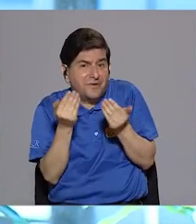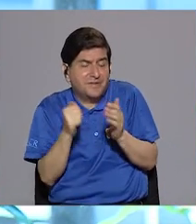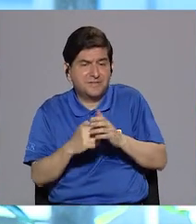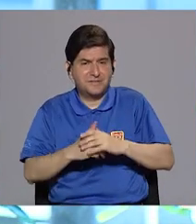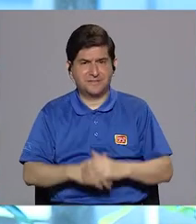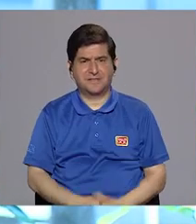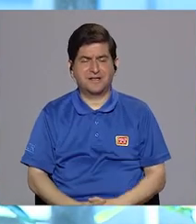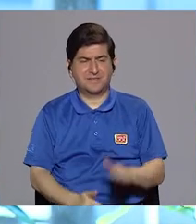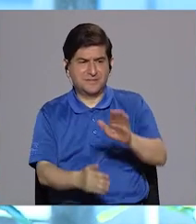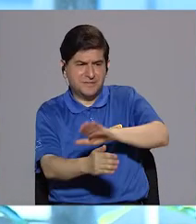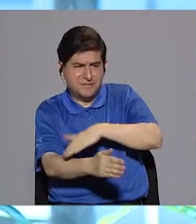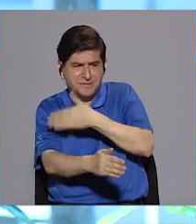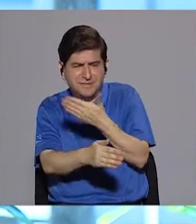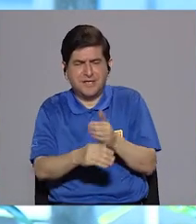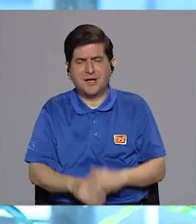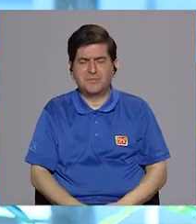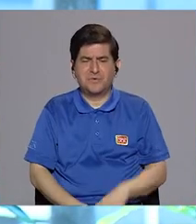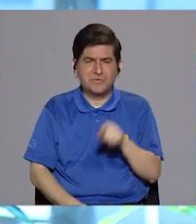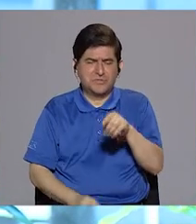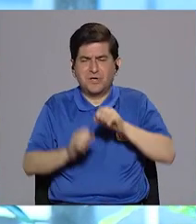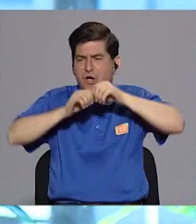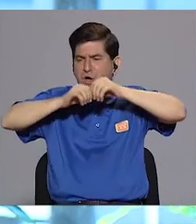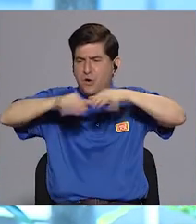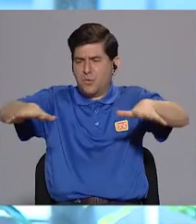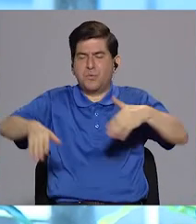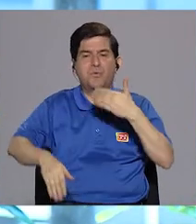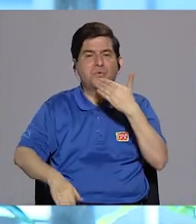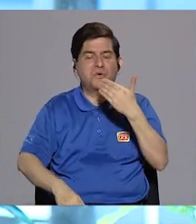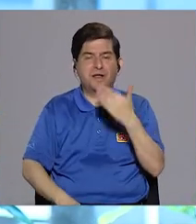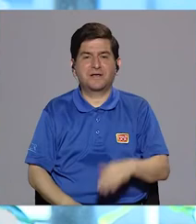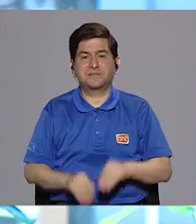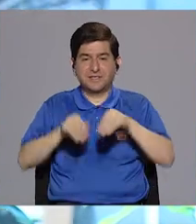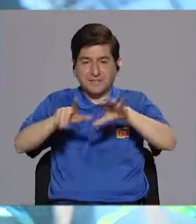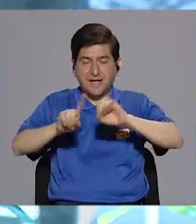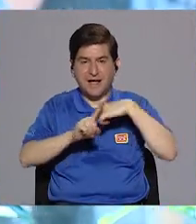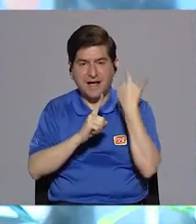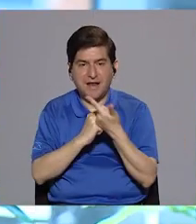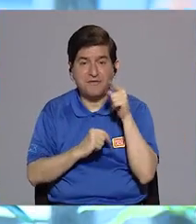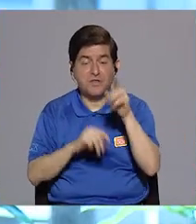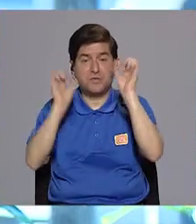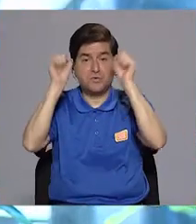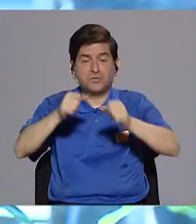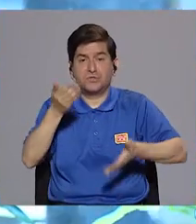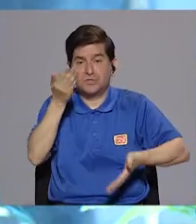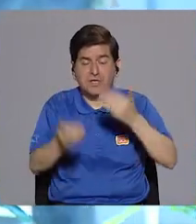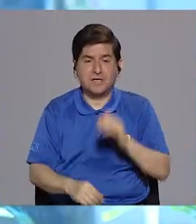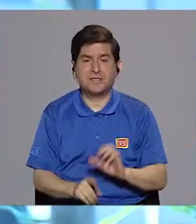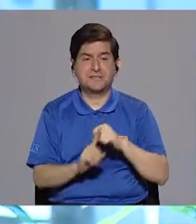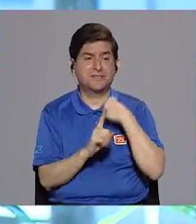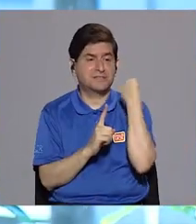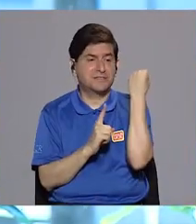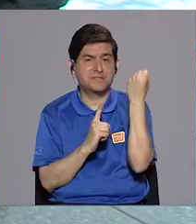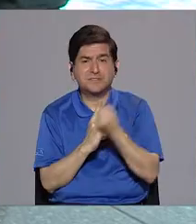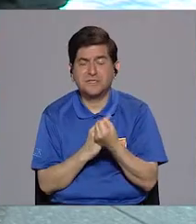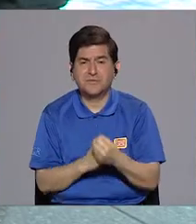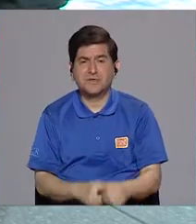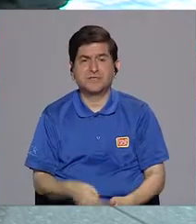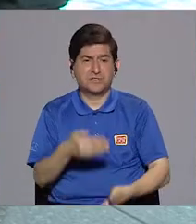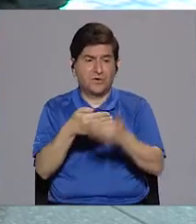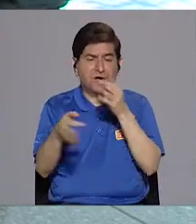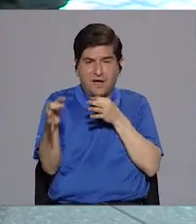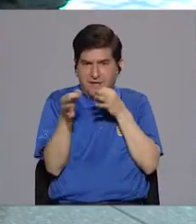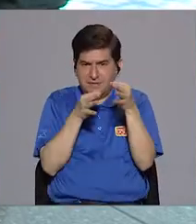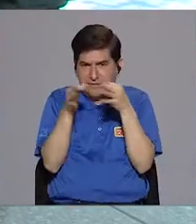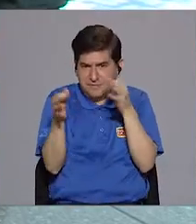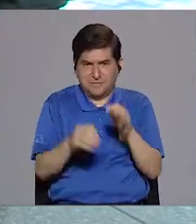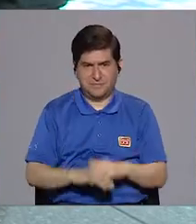que esa música se haga viral gracias a las redes sociales y que en momentos determinados para usted podría entrar en la dicotomía de lo que usted